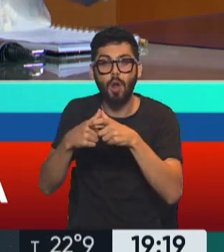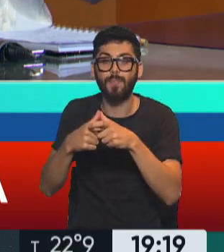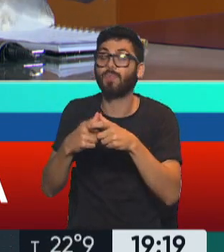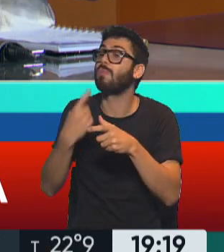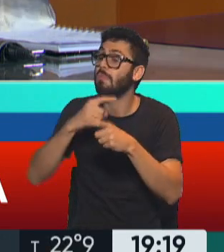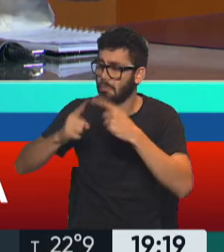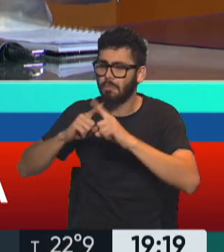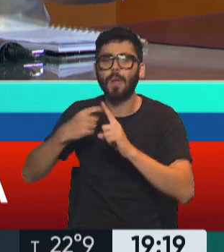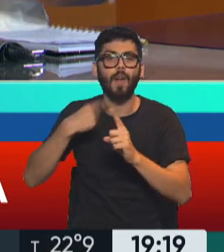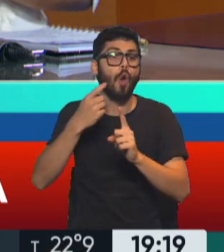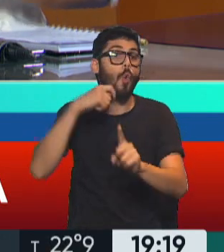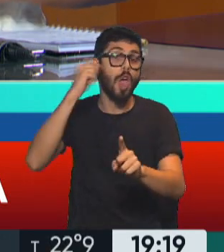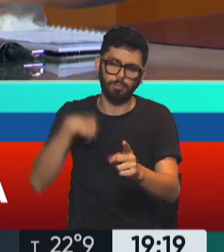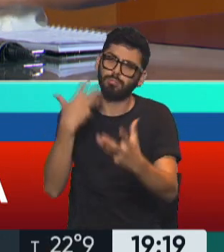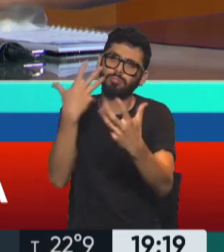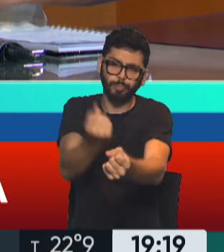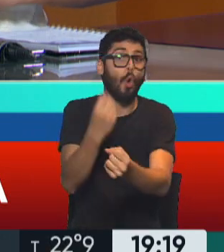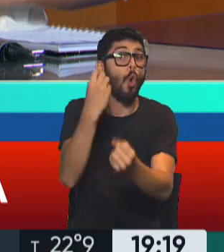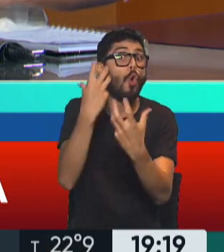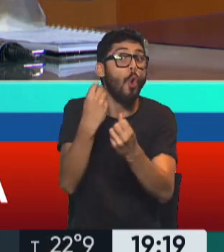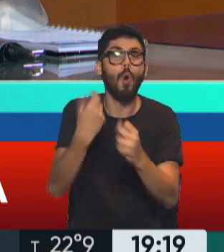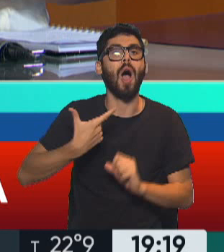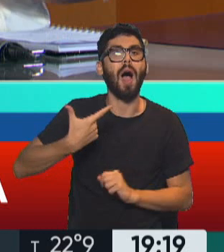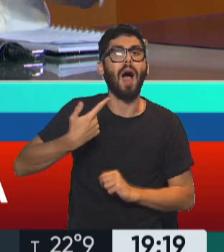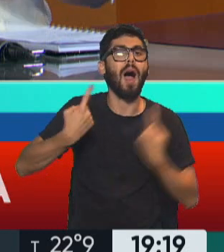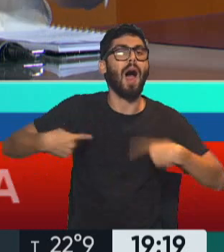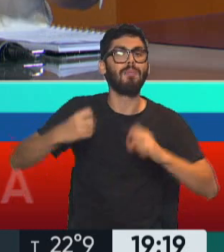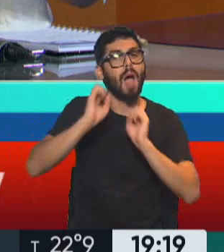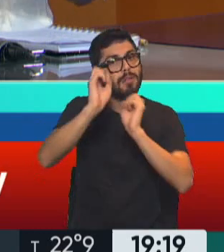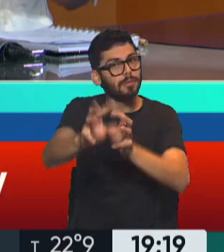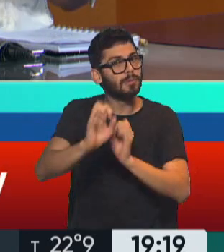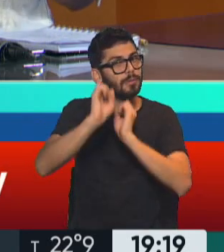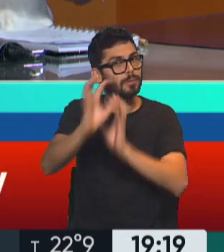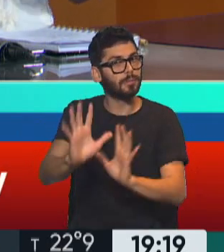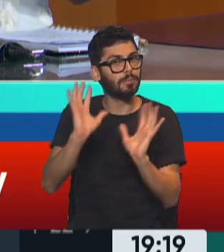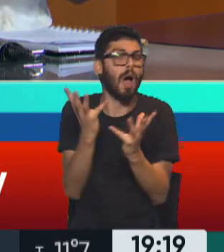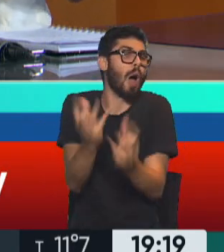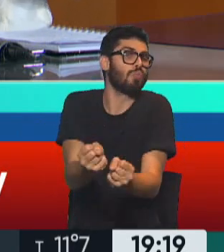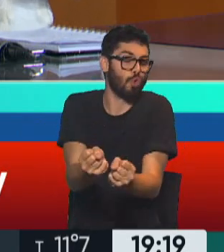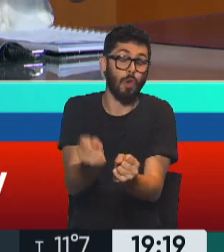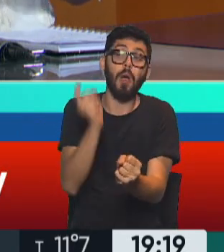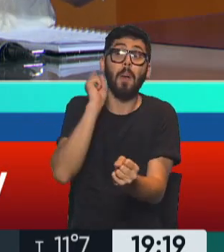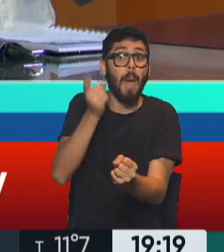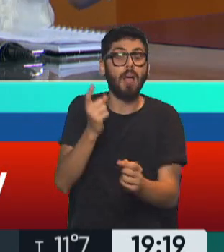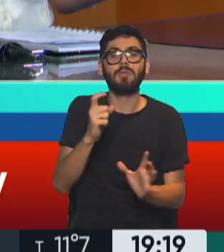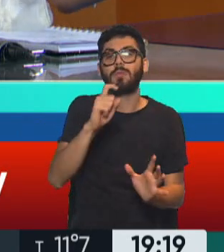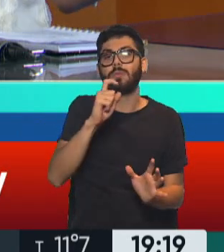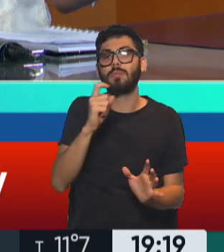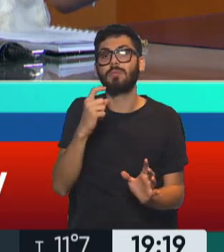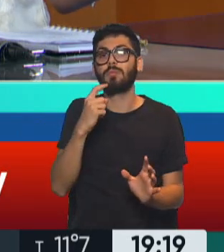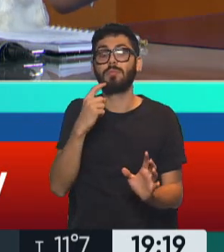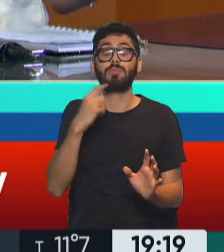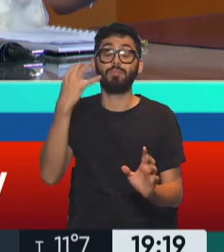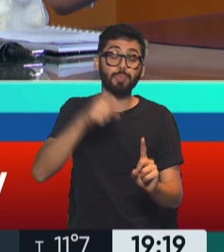Ucrania, con armas también, y hablaron de la posibilidad de esta advertencia, de esta amenaza que viene por